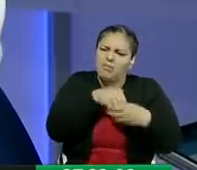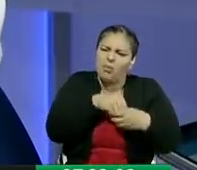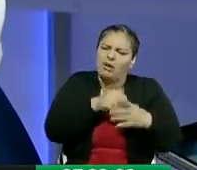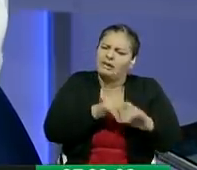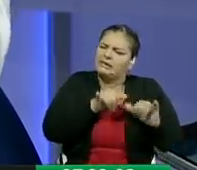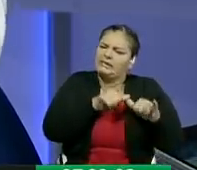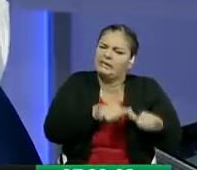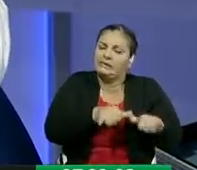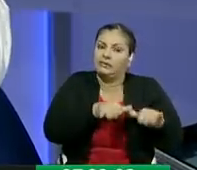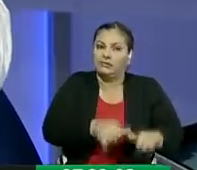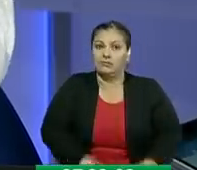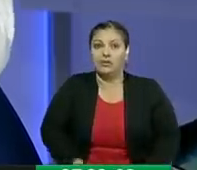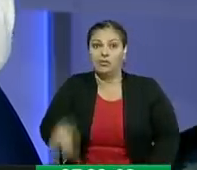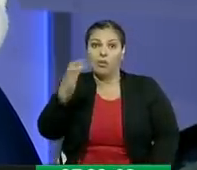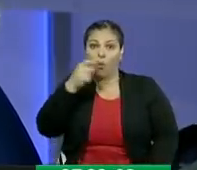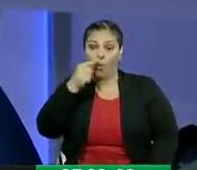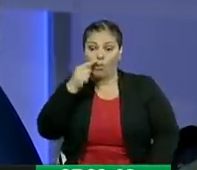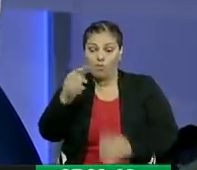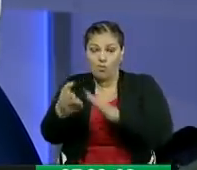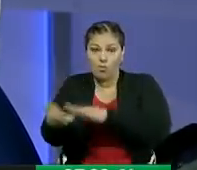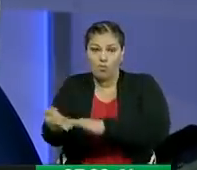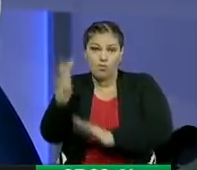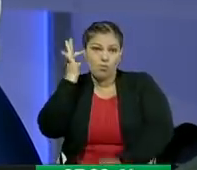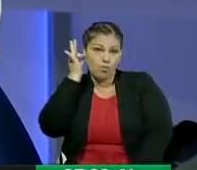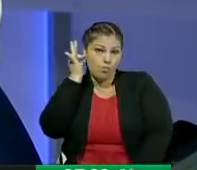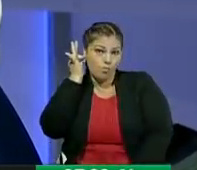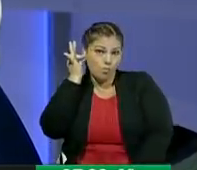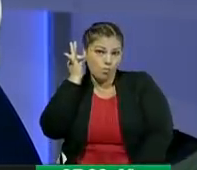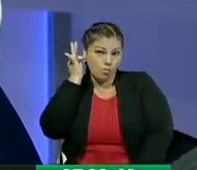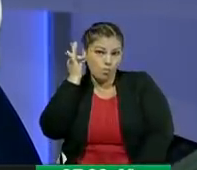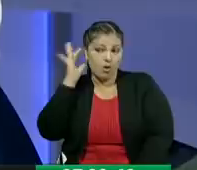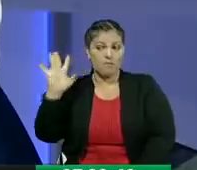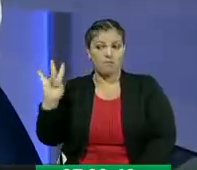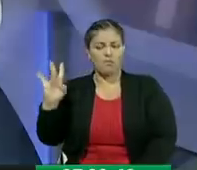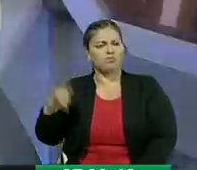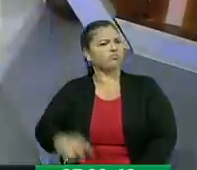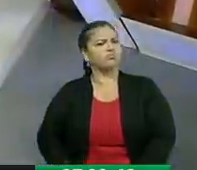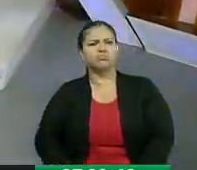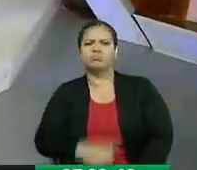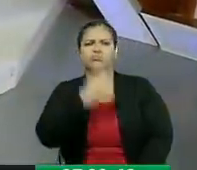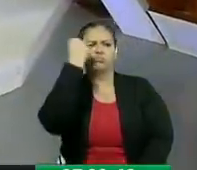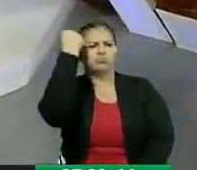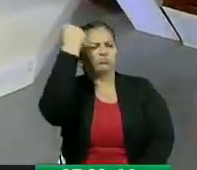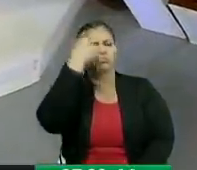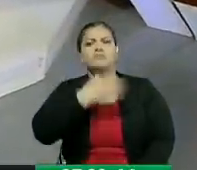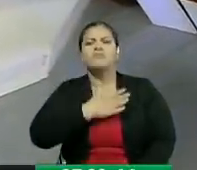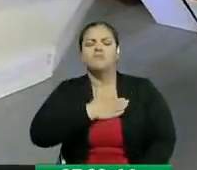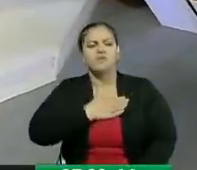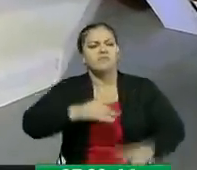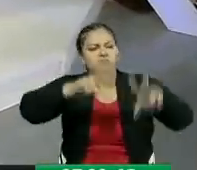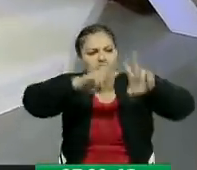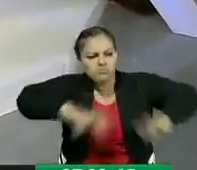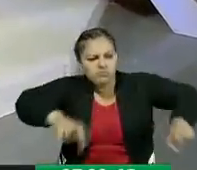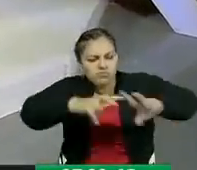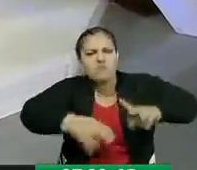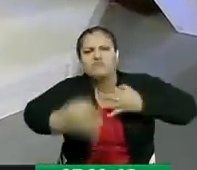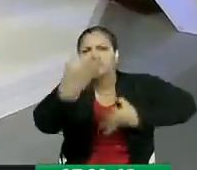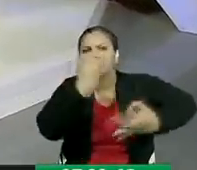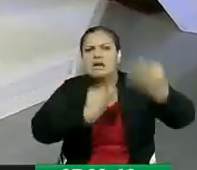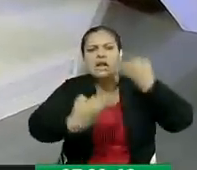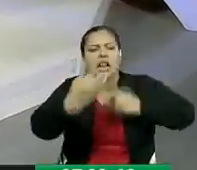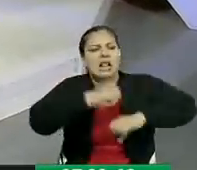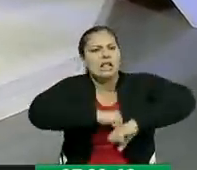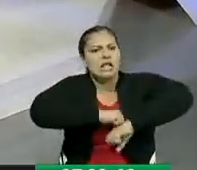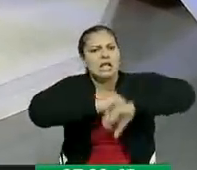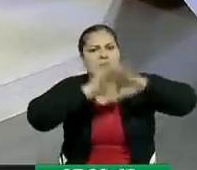esclarezca la verdad plena, con cualquiera que sea el resultado. Como en derecho se hacen las cosas, en desderecho se deshacen y también se las puede volver a